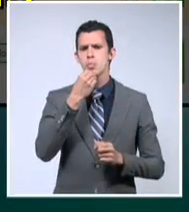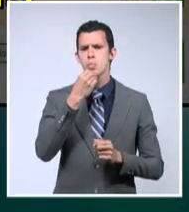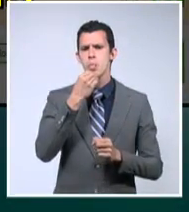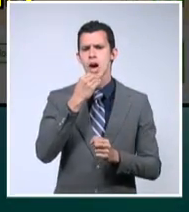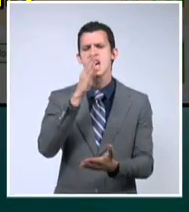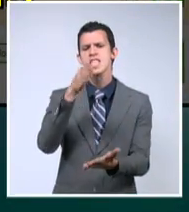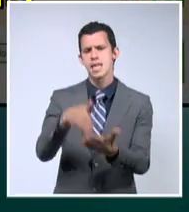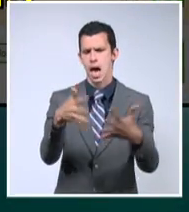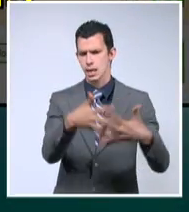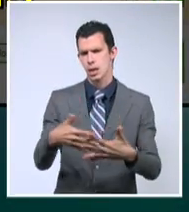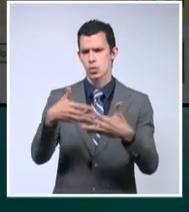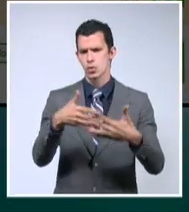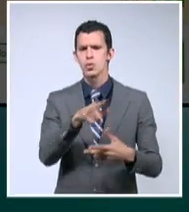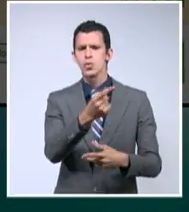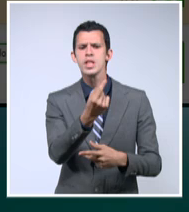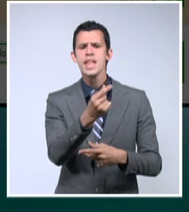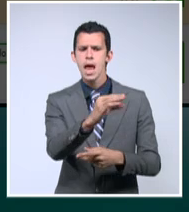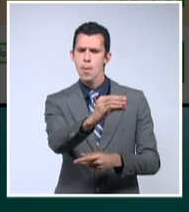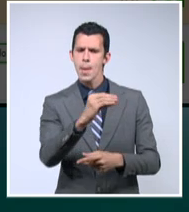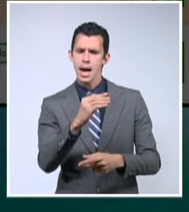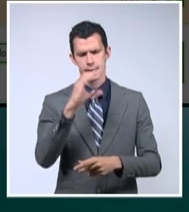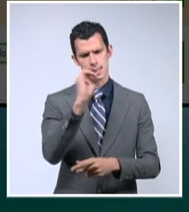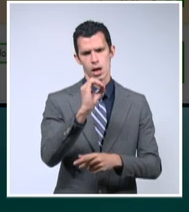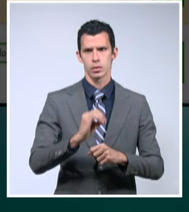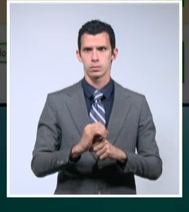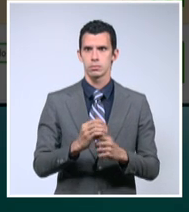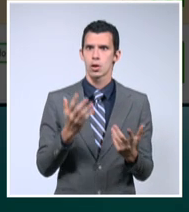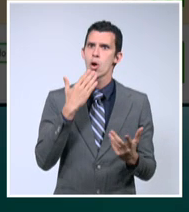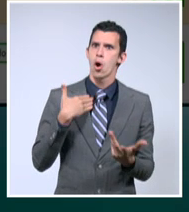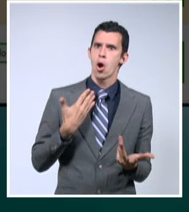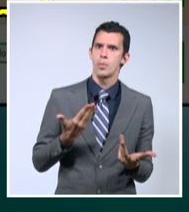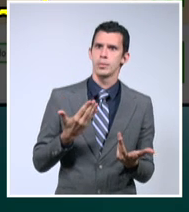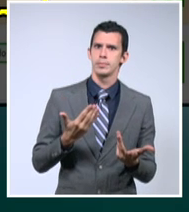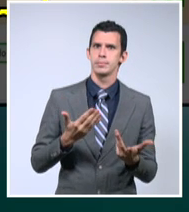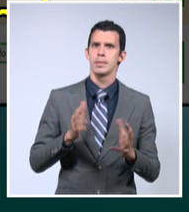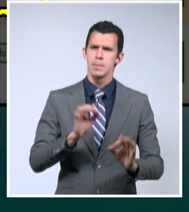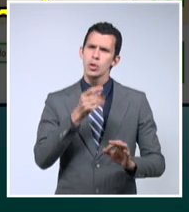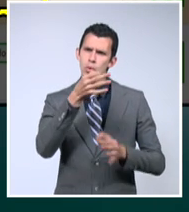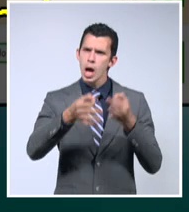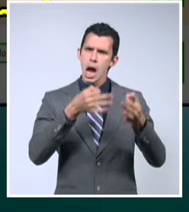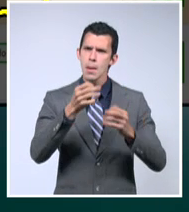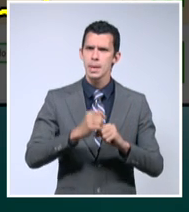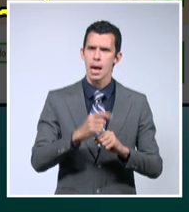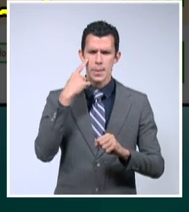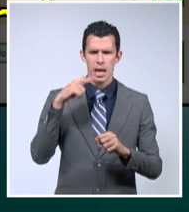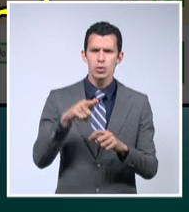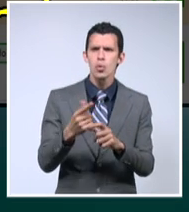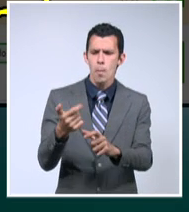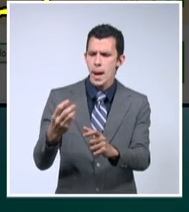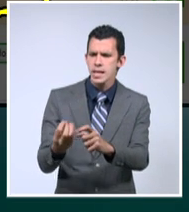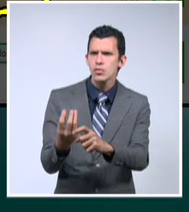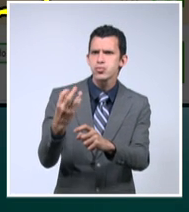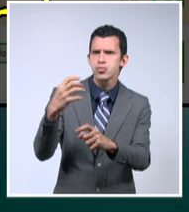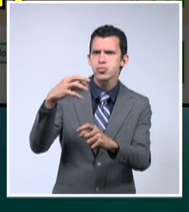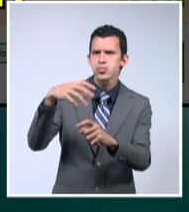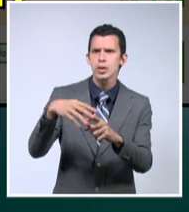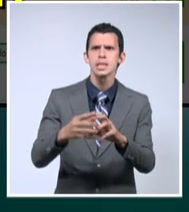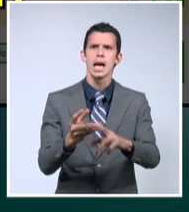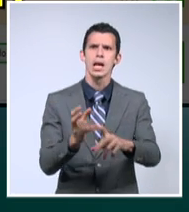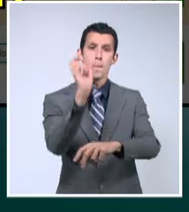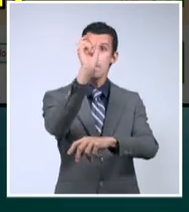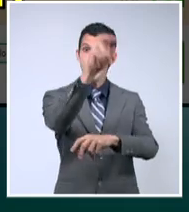Aquí donde tú te paras, lejos de la gasolina, prendite aquí. Ella va a caminar por ahí para la candela, va a ir caminando. Y allá se va a